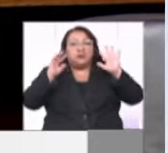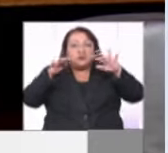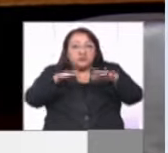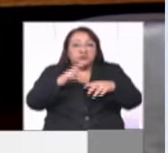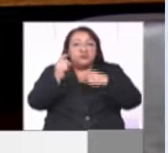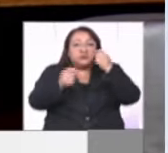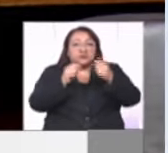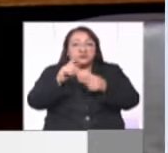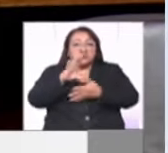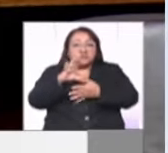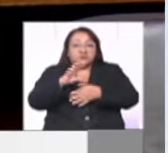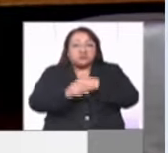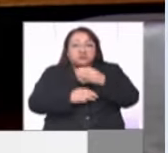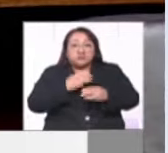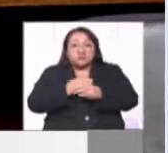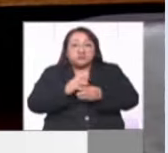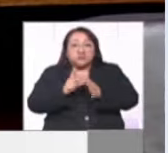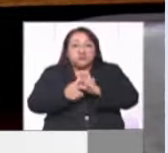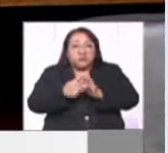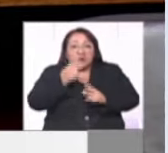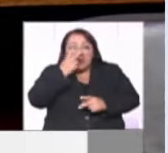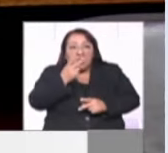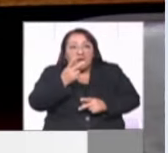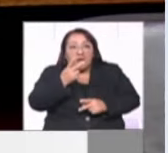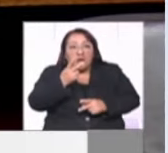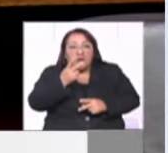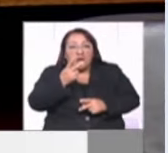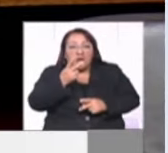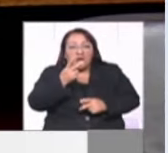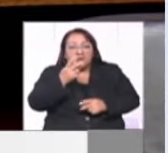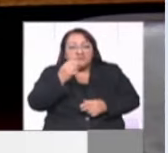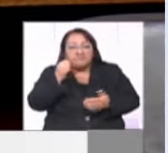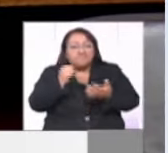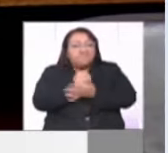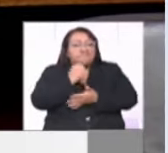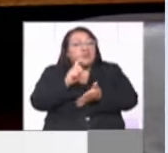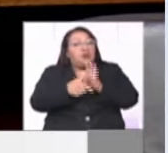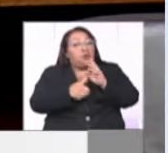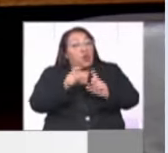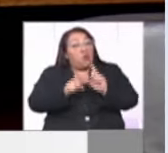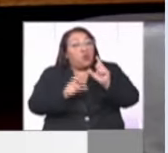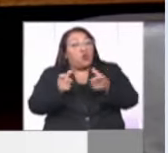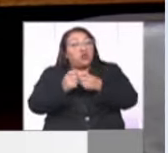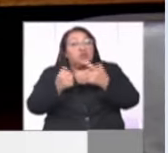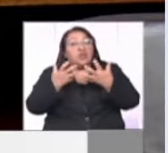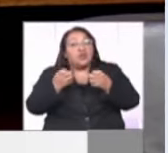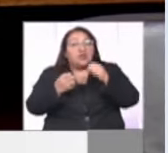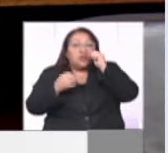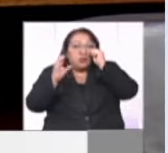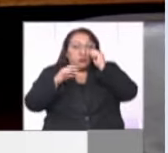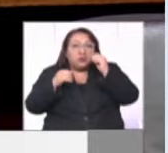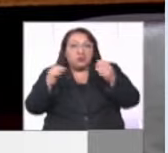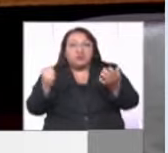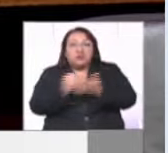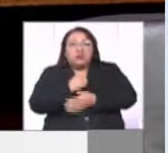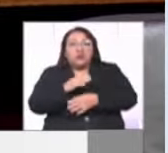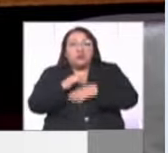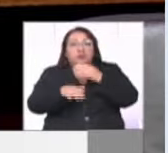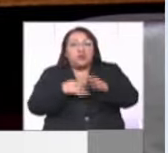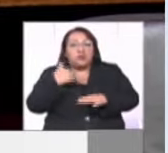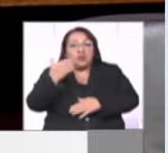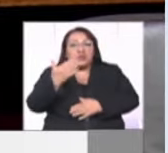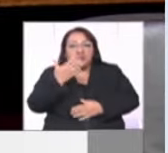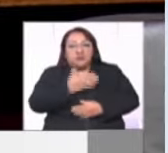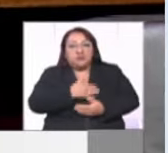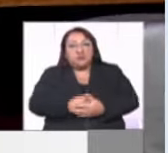de Latinoamérica y del mundo, presidente, se estarán arrepintiendo aquellos parlamentarios que el día de hoy buscaron sabotear un paso hacia